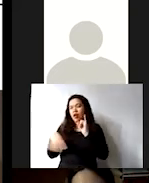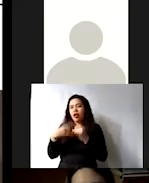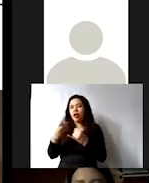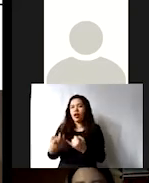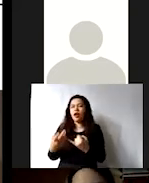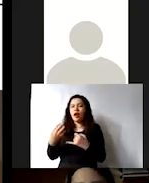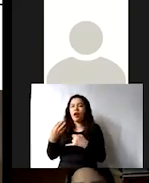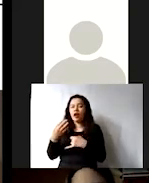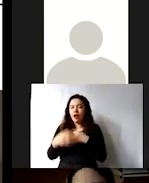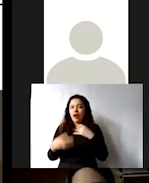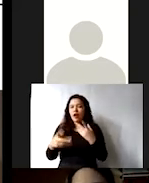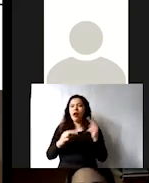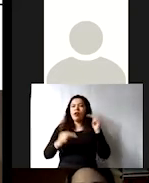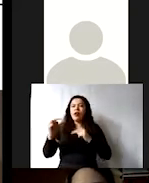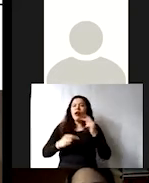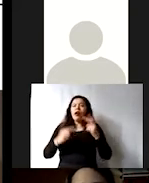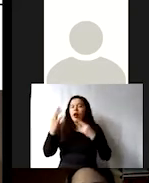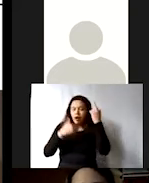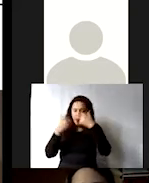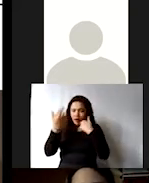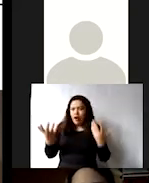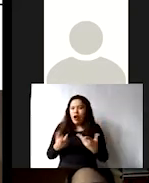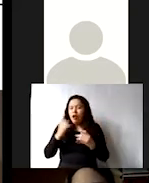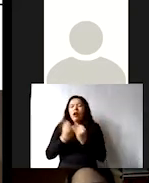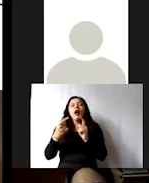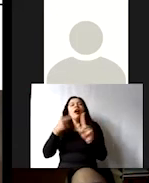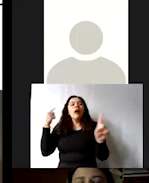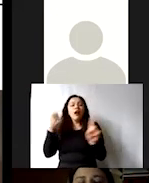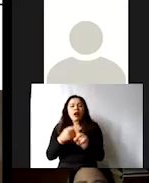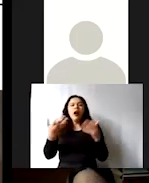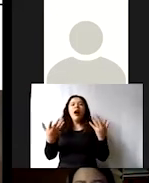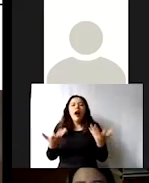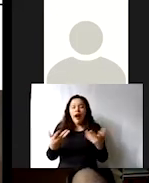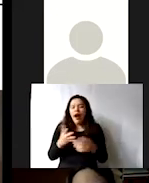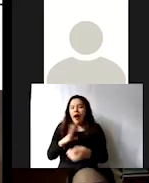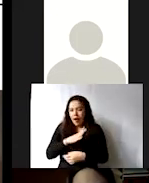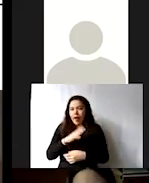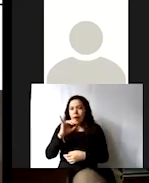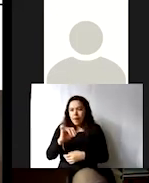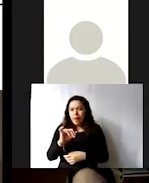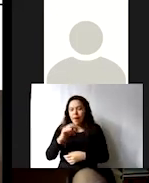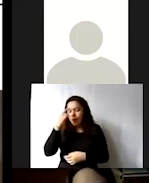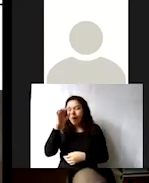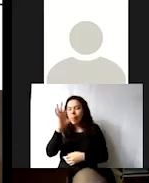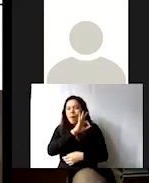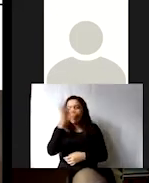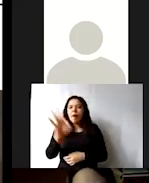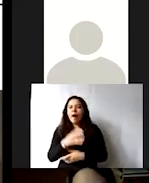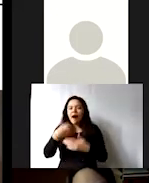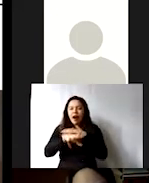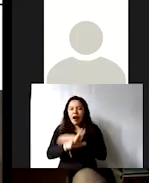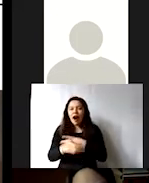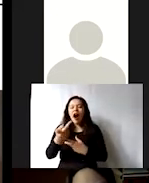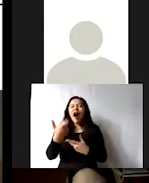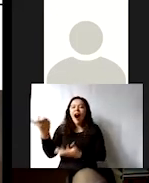cuando se hagan estas mediciones, también hay objetivos muy concretos, ¿no? En la porcentaje de emisión, cuánto mejoraron tus